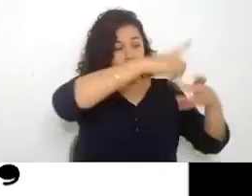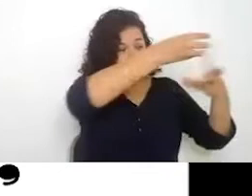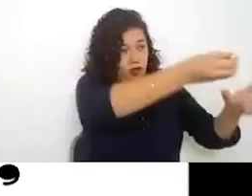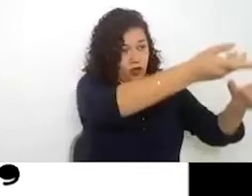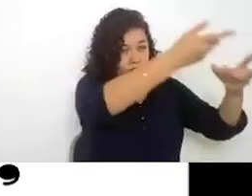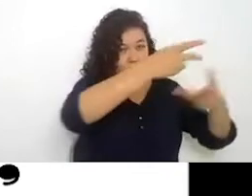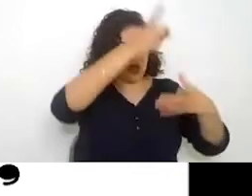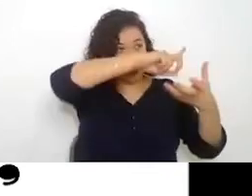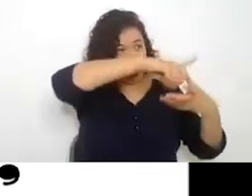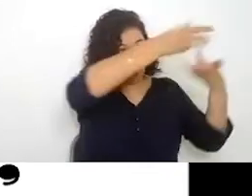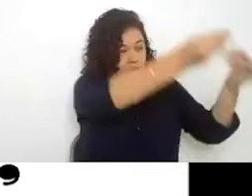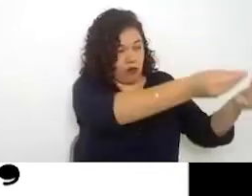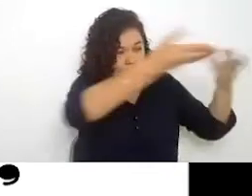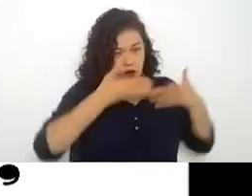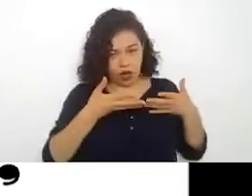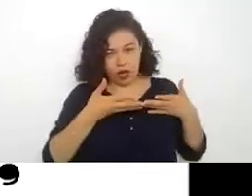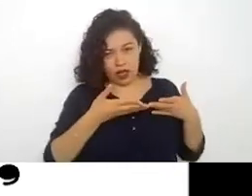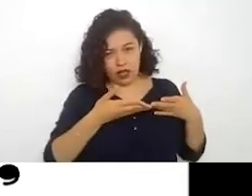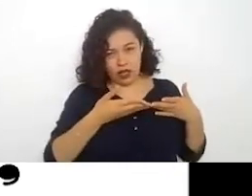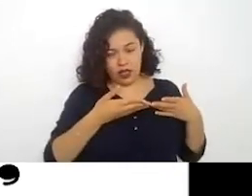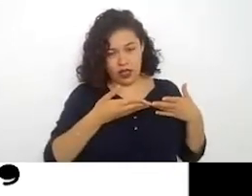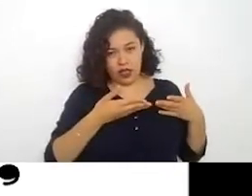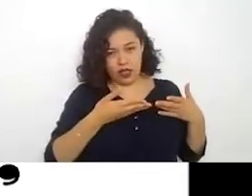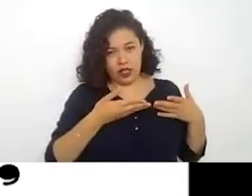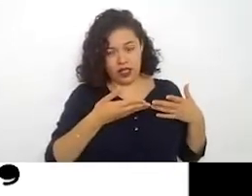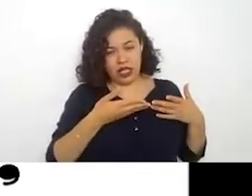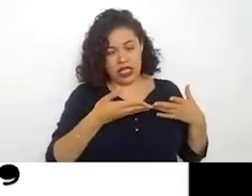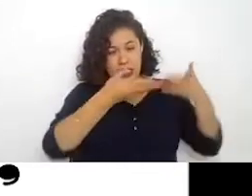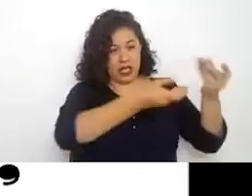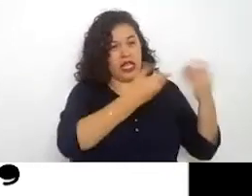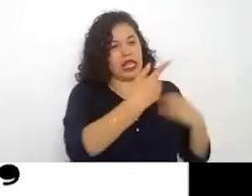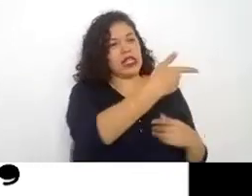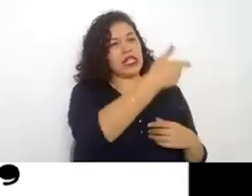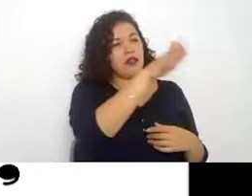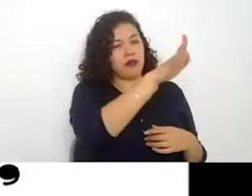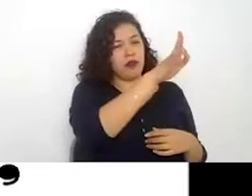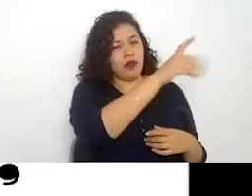su donativo, por la instancia de un donativo, no puede ser pagado